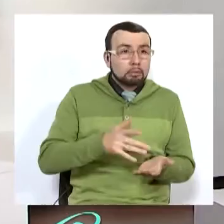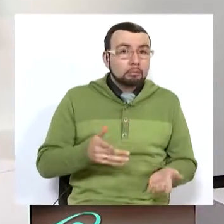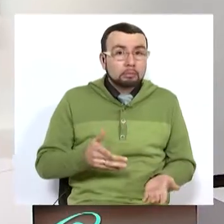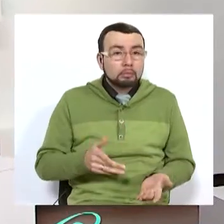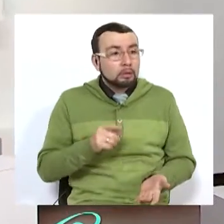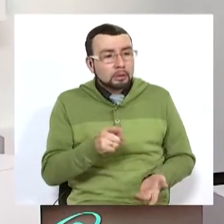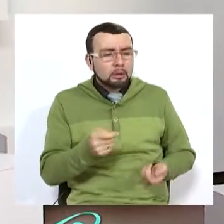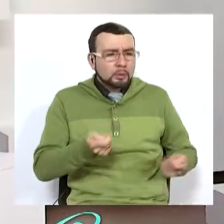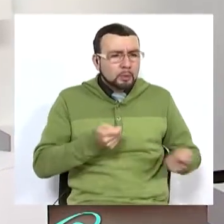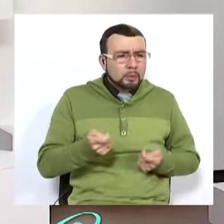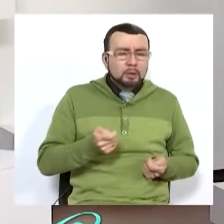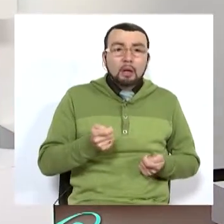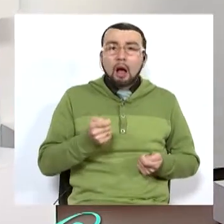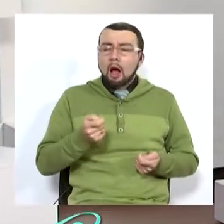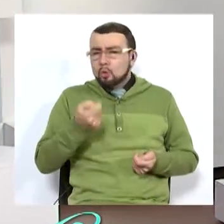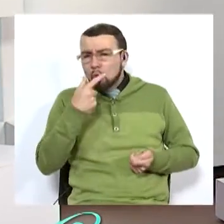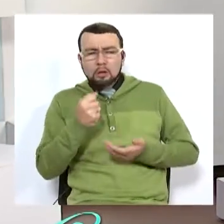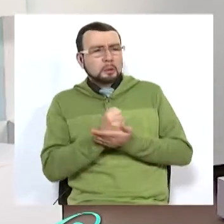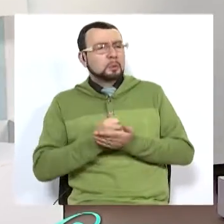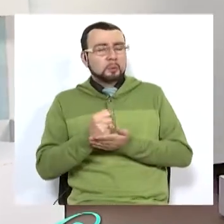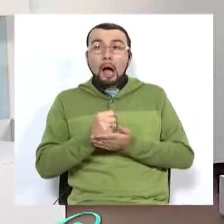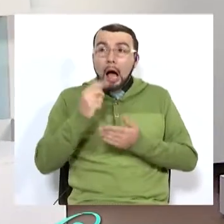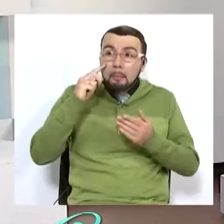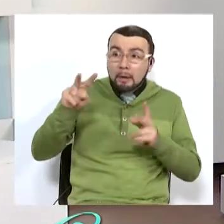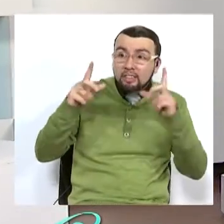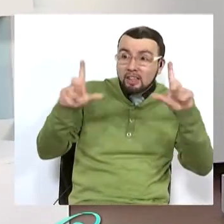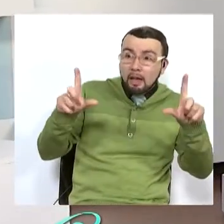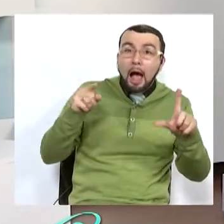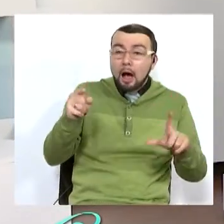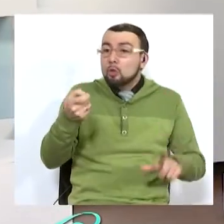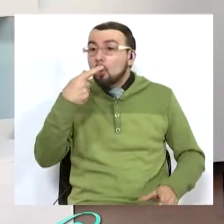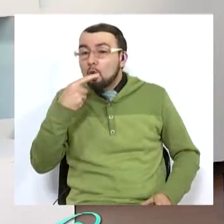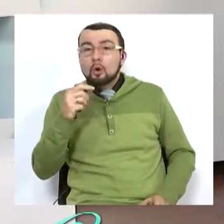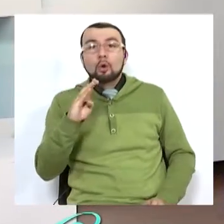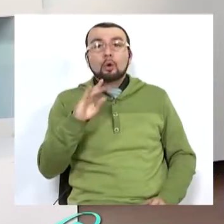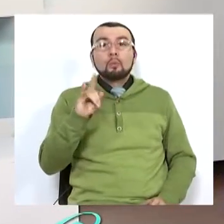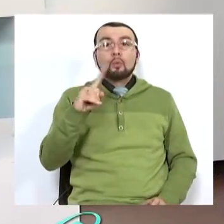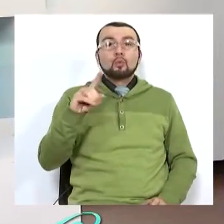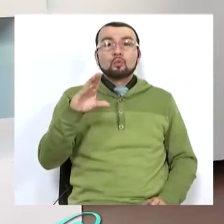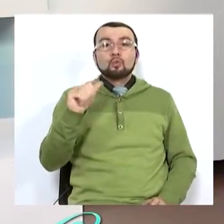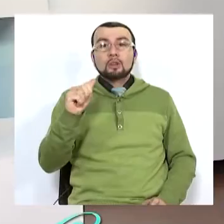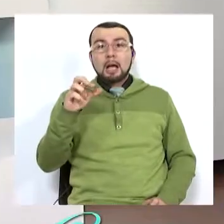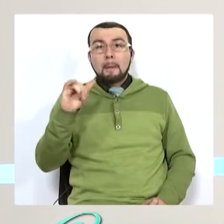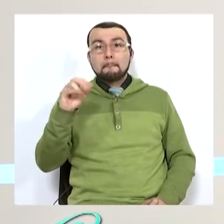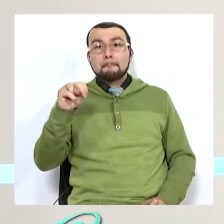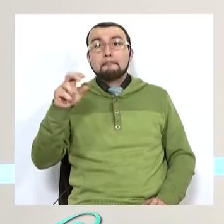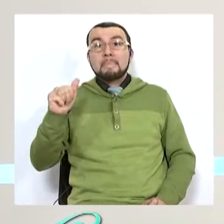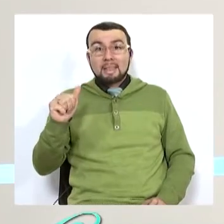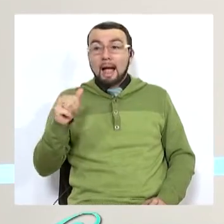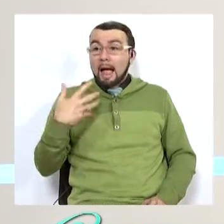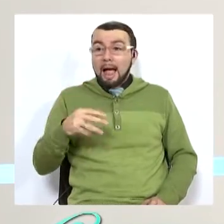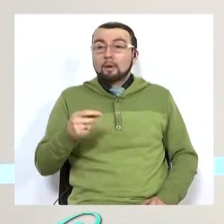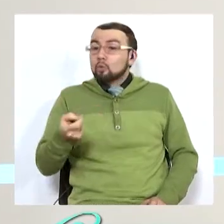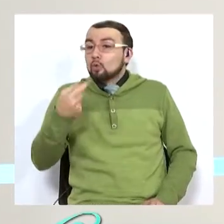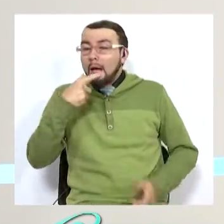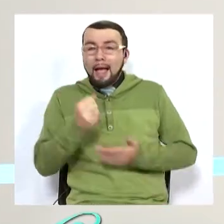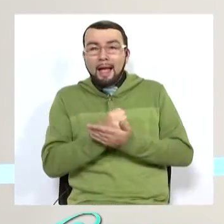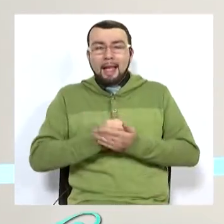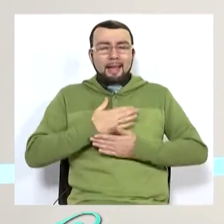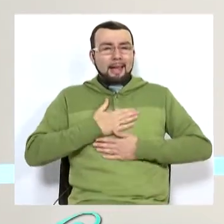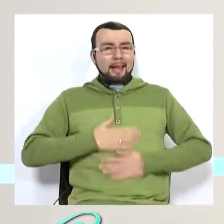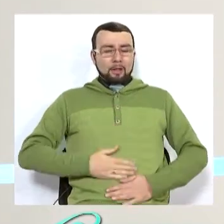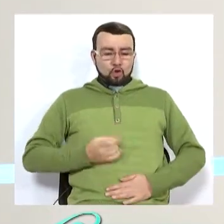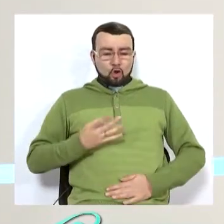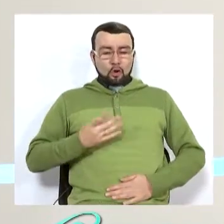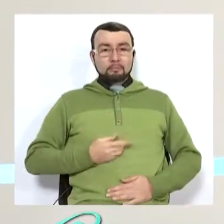X productos, vieron en la televisión que tomara entonces buscapina compuesta para el dolor de abdomen. Pero miren ese recorrido